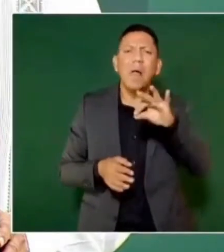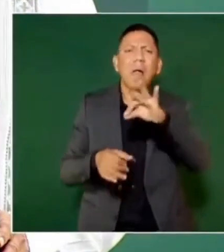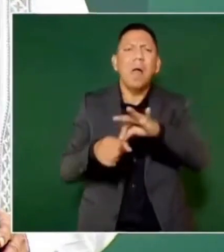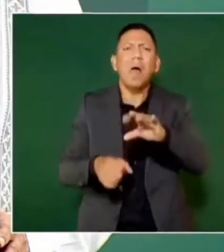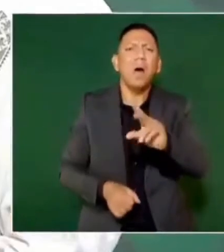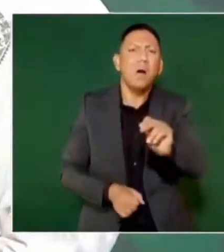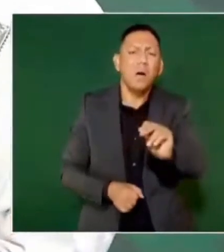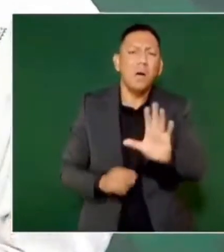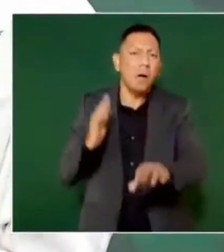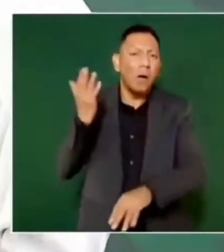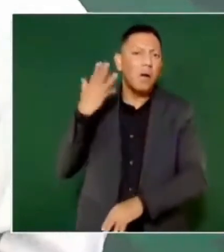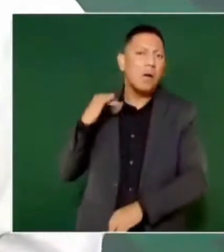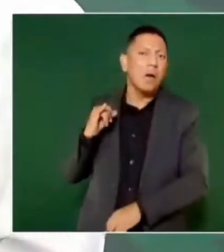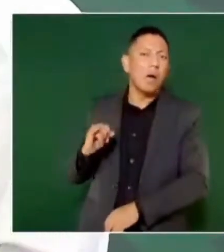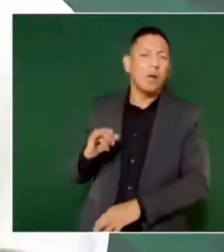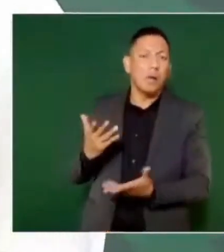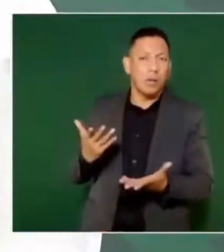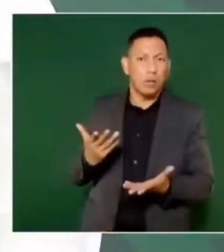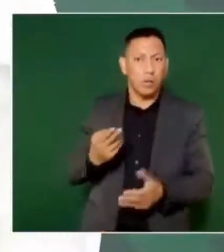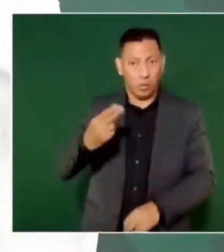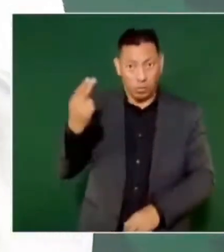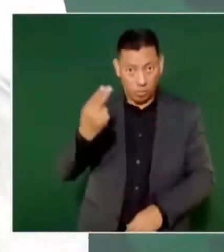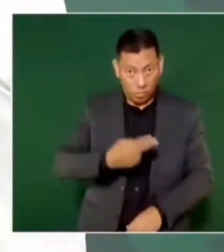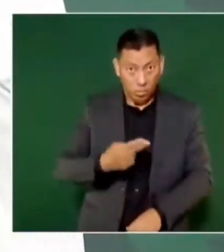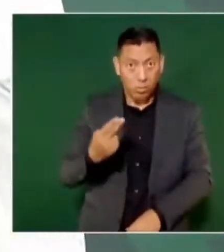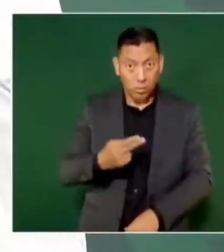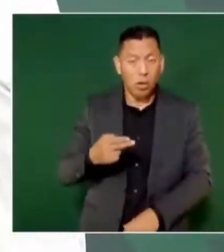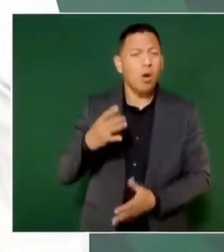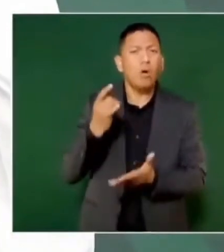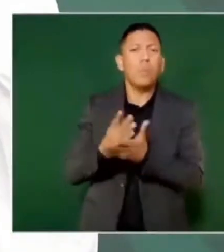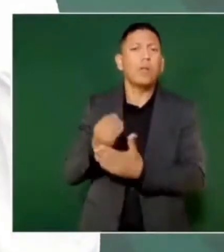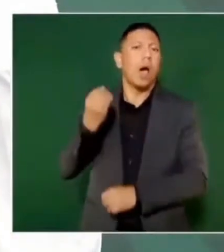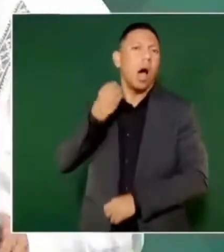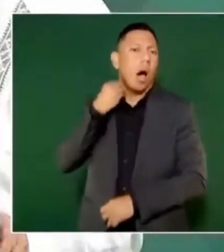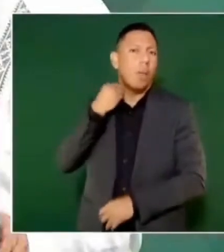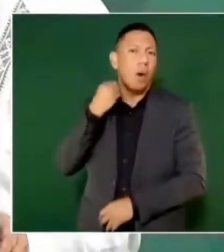que lo que tiene que ver con la impartición de justicia es asunto de los abogados,